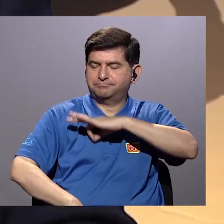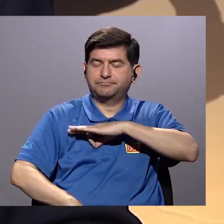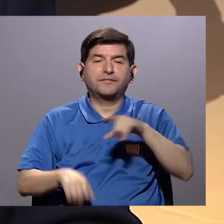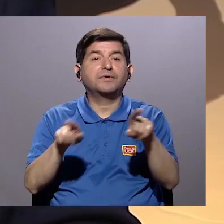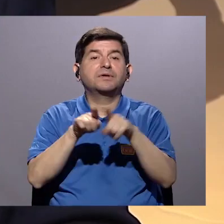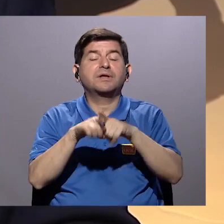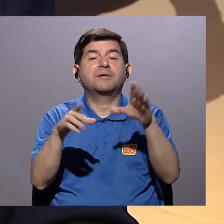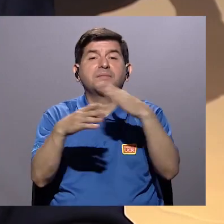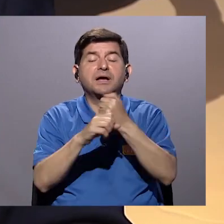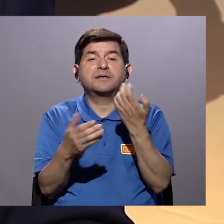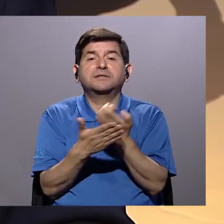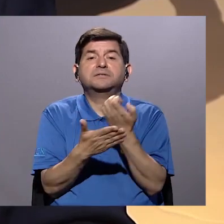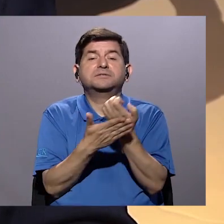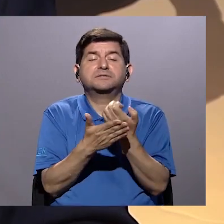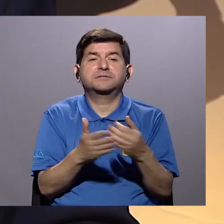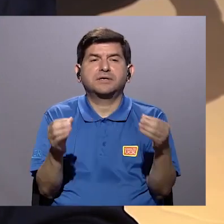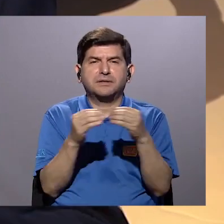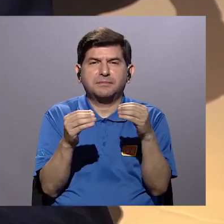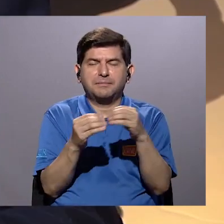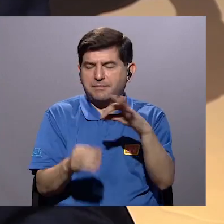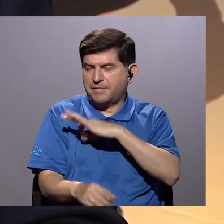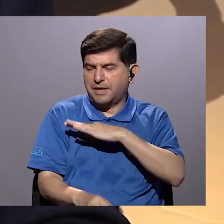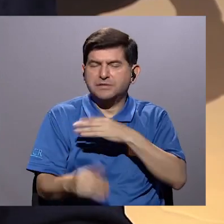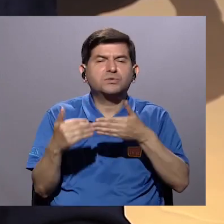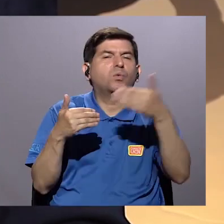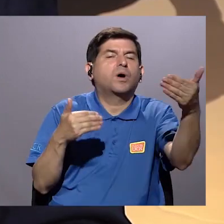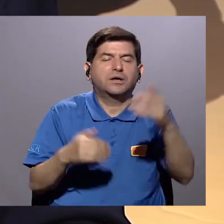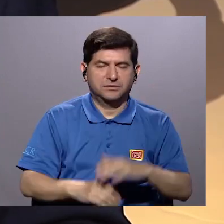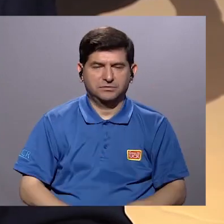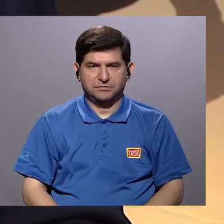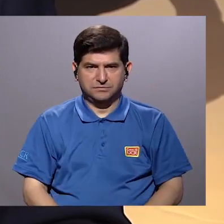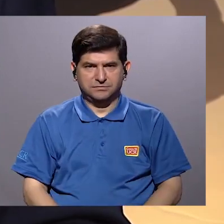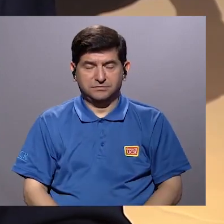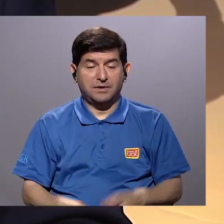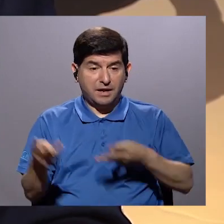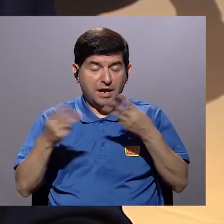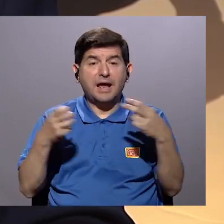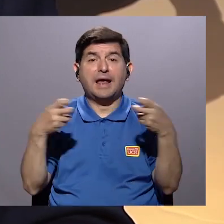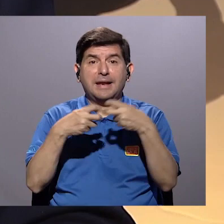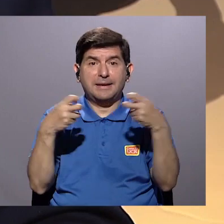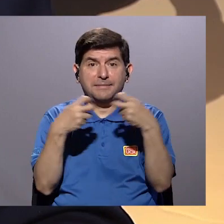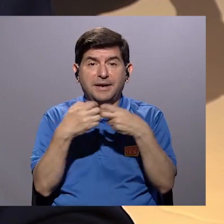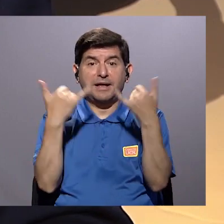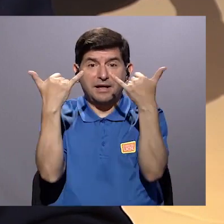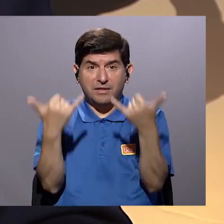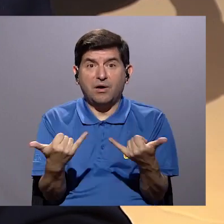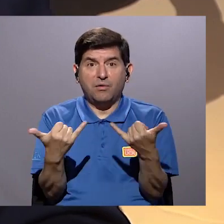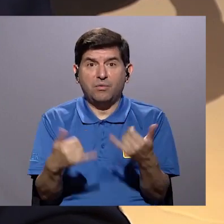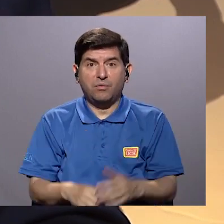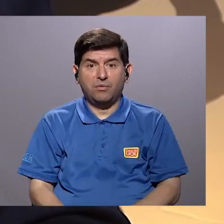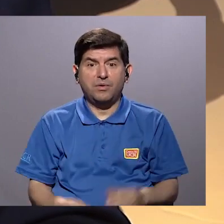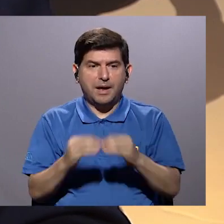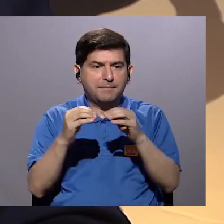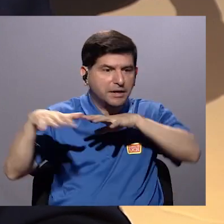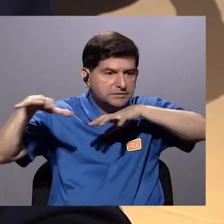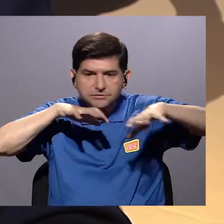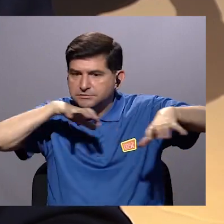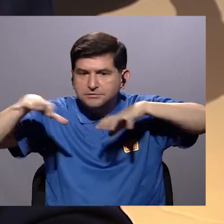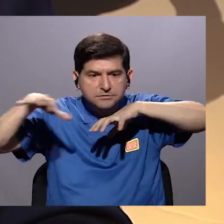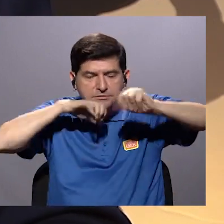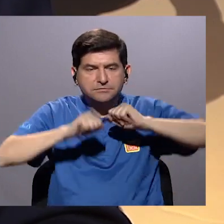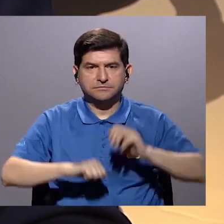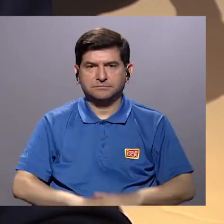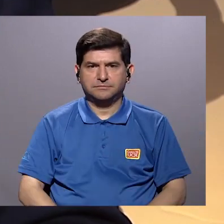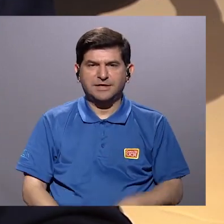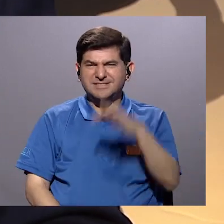lo puede hacer en términos económicos, cuándo es más conveniente. Porque ahora también el mercado eléctrico está haciéndose cada vez más dinámico.